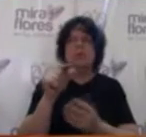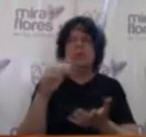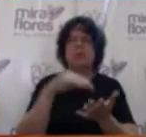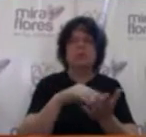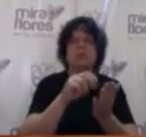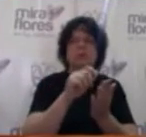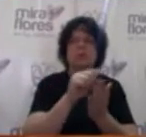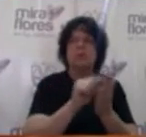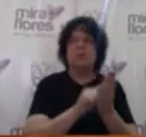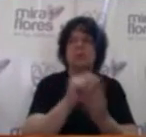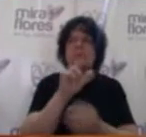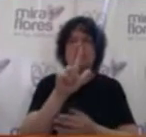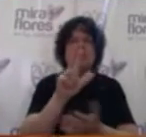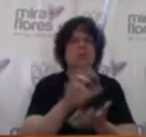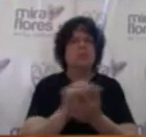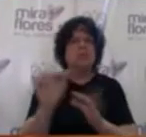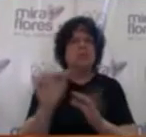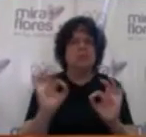de solamente 3 meses?